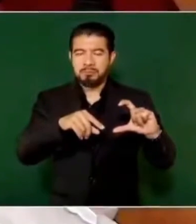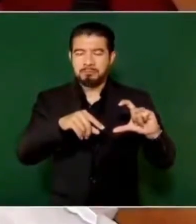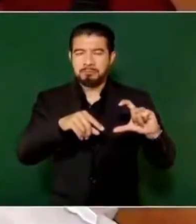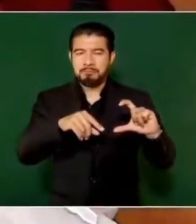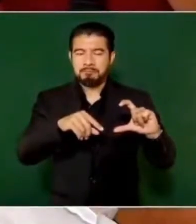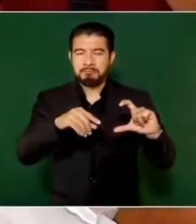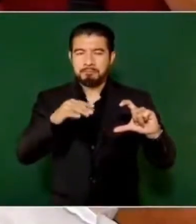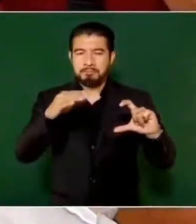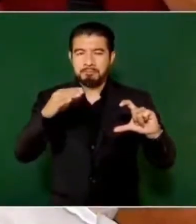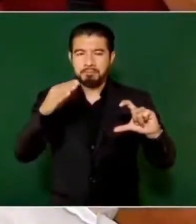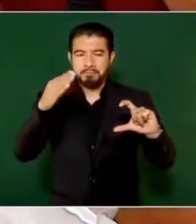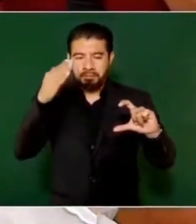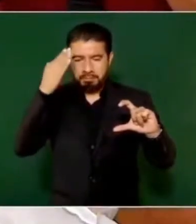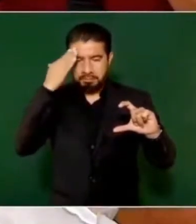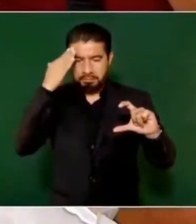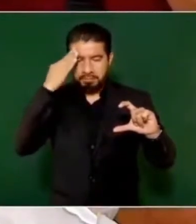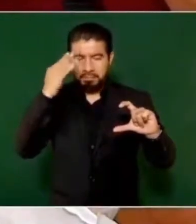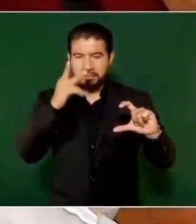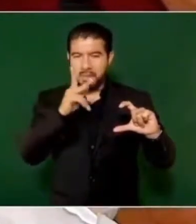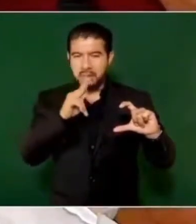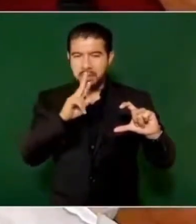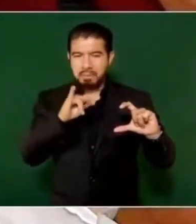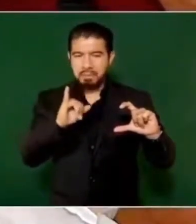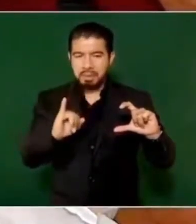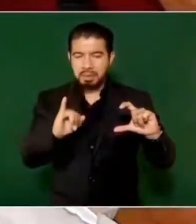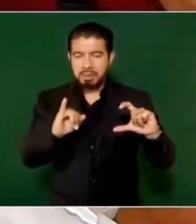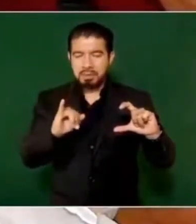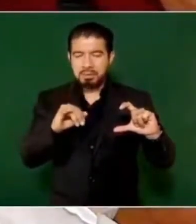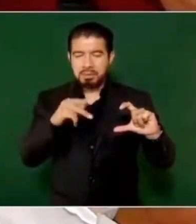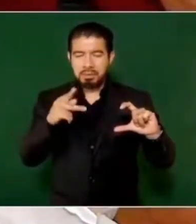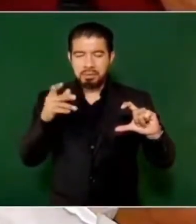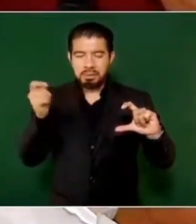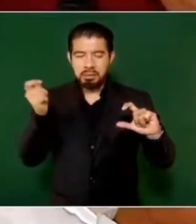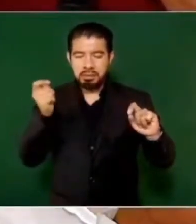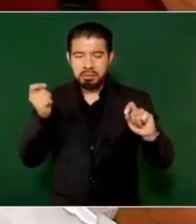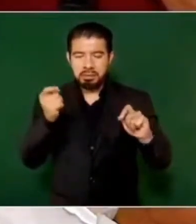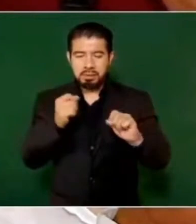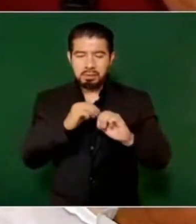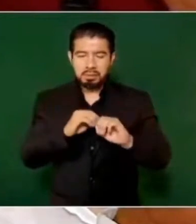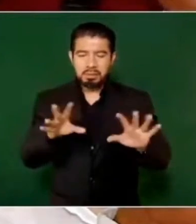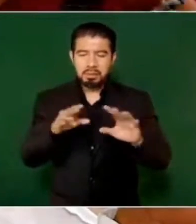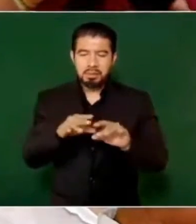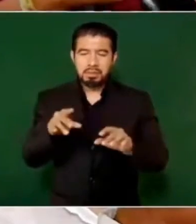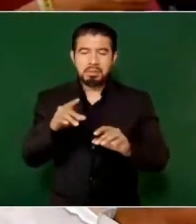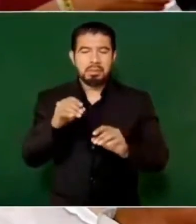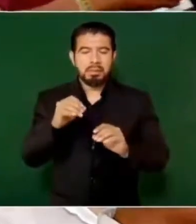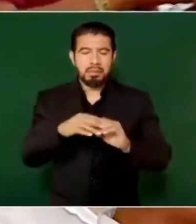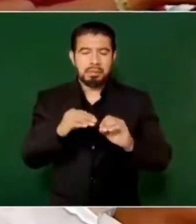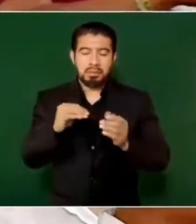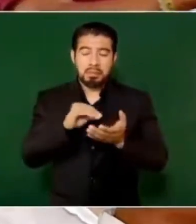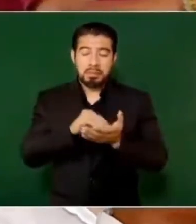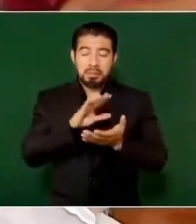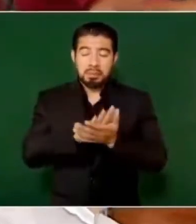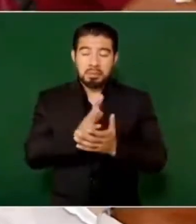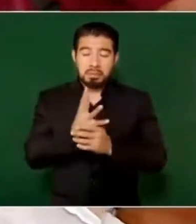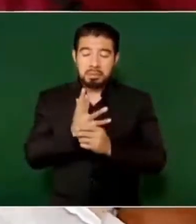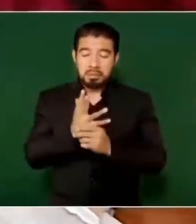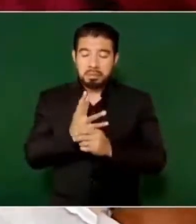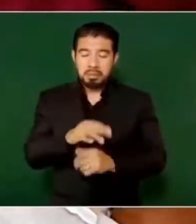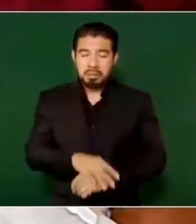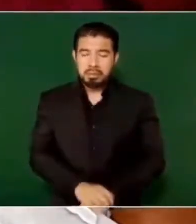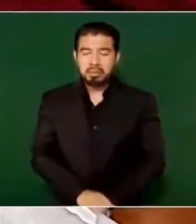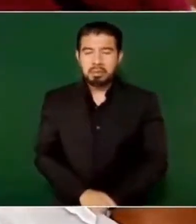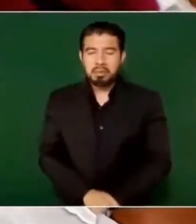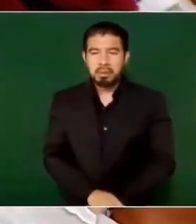PRI, en los cientos de boletines y publicaciones de los periódicos locales de esa época,